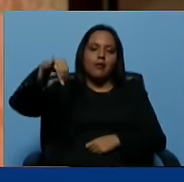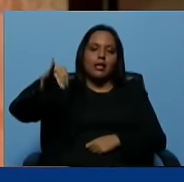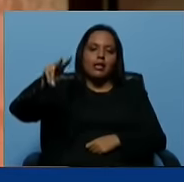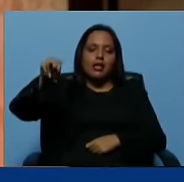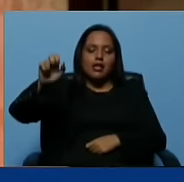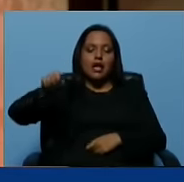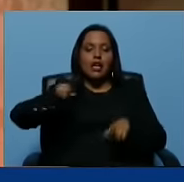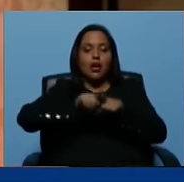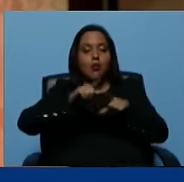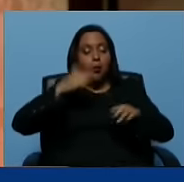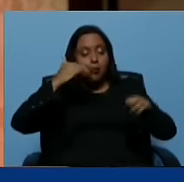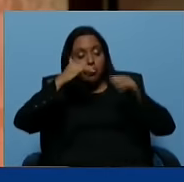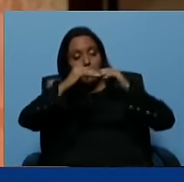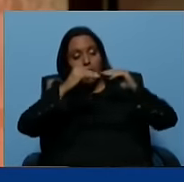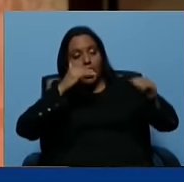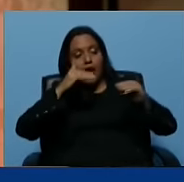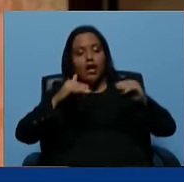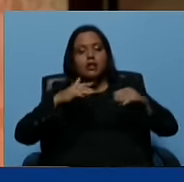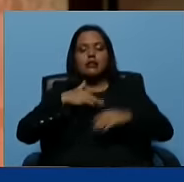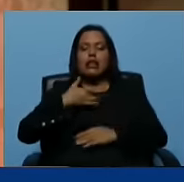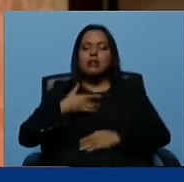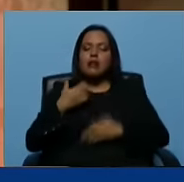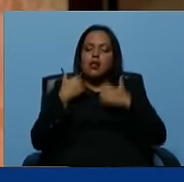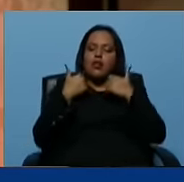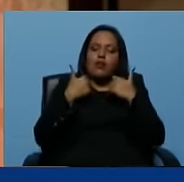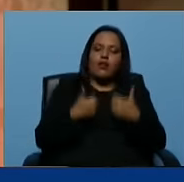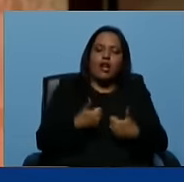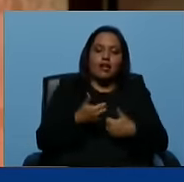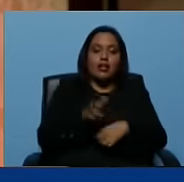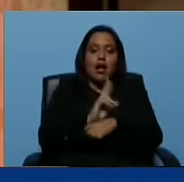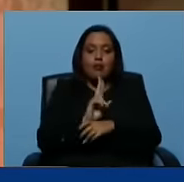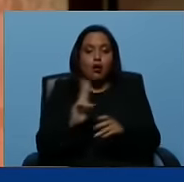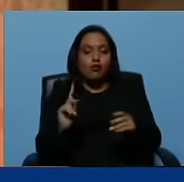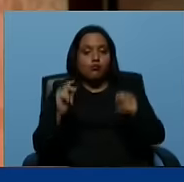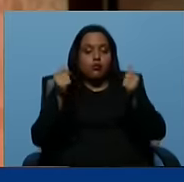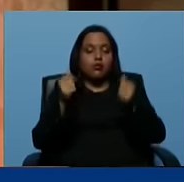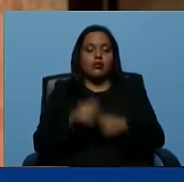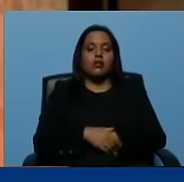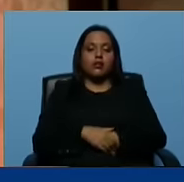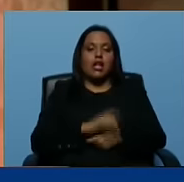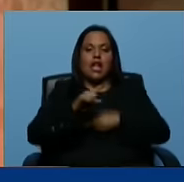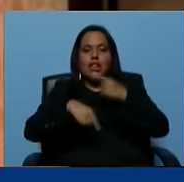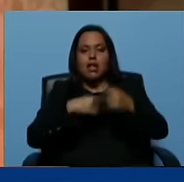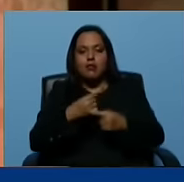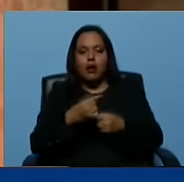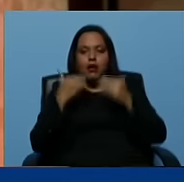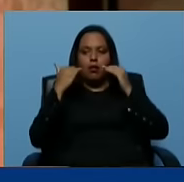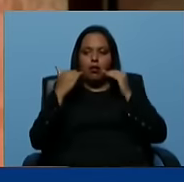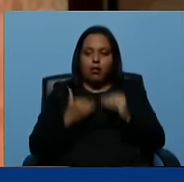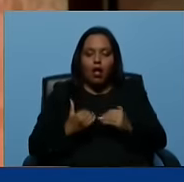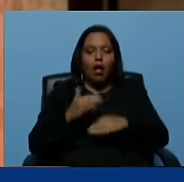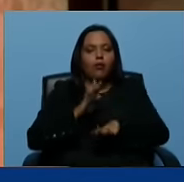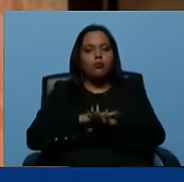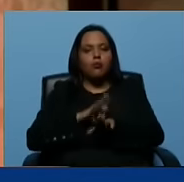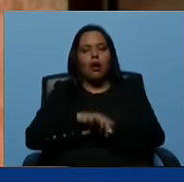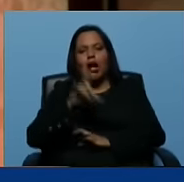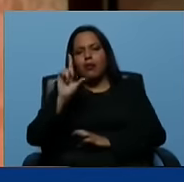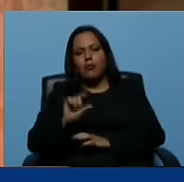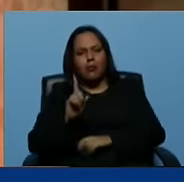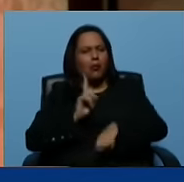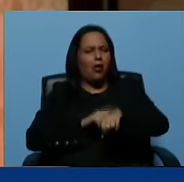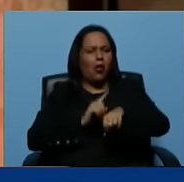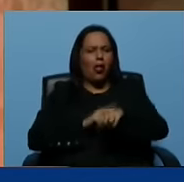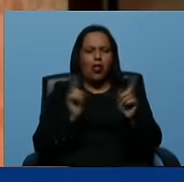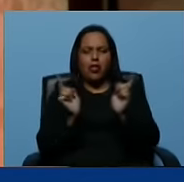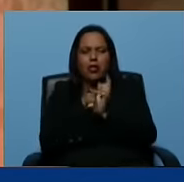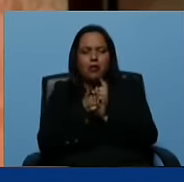del placer inmediato. Placer inmediato, placer inmediato, inmediatamente después displacer, porque dura muy poco tiempo en su acción en el